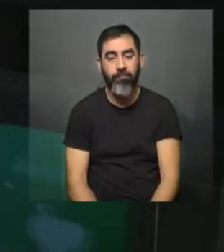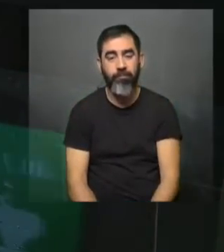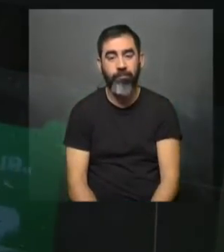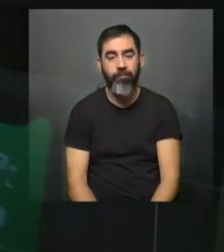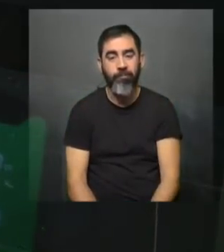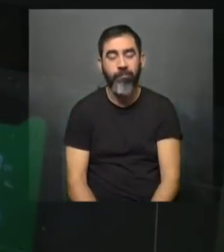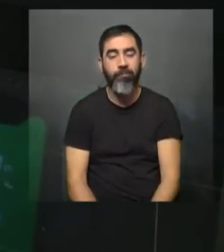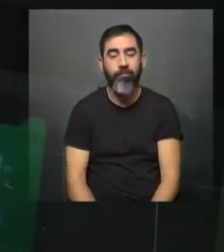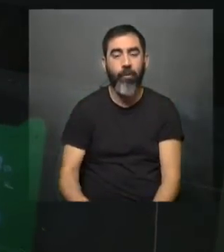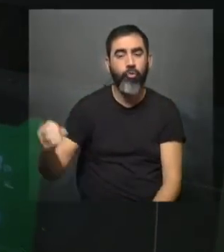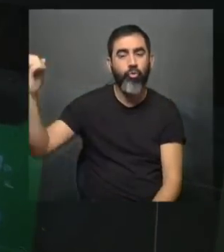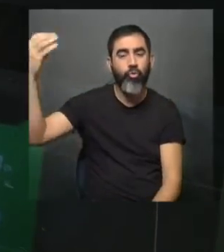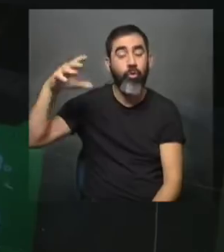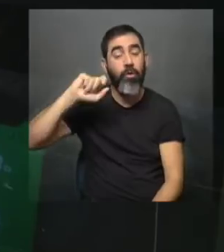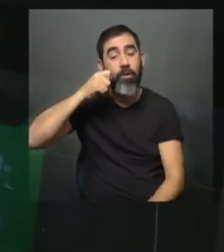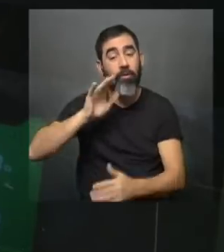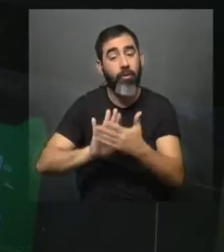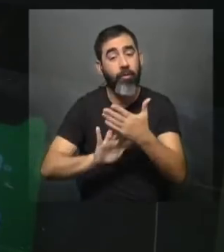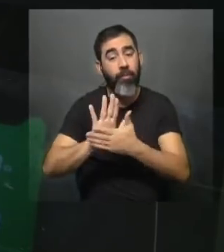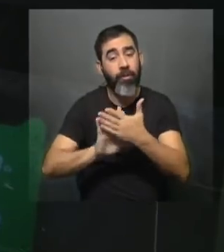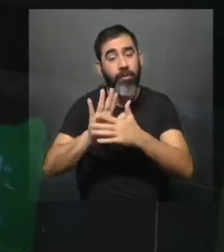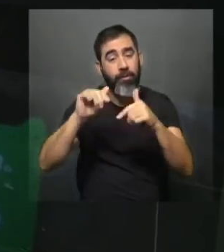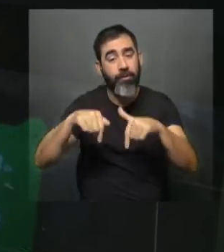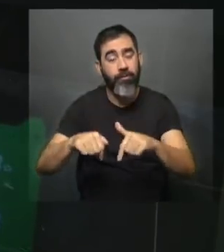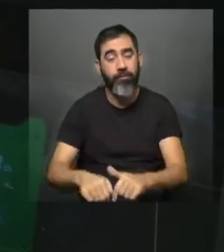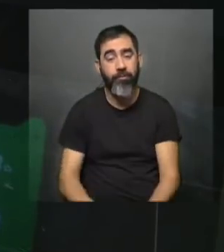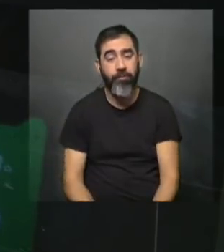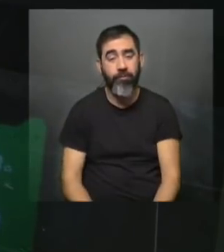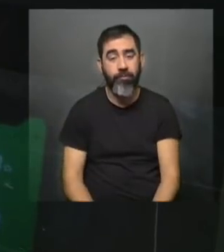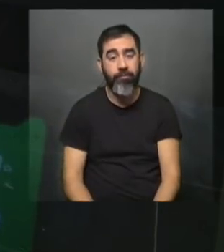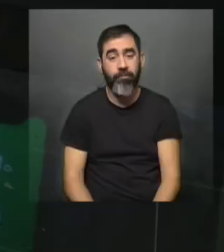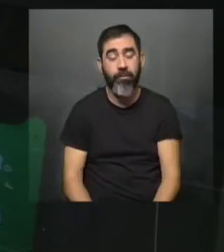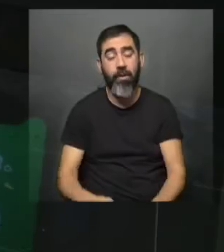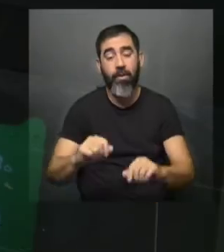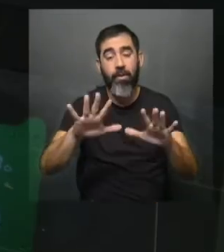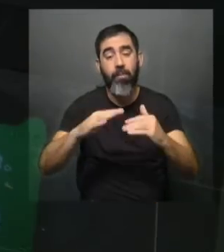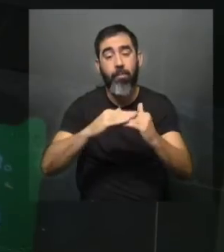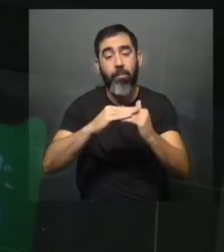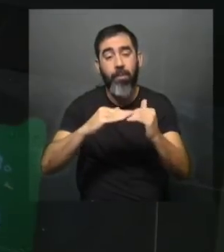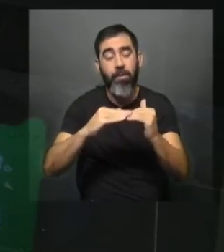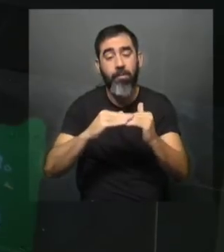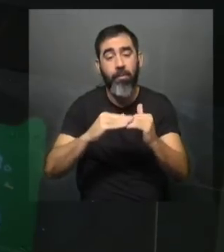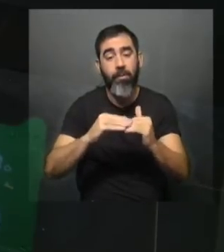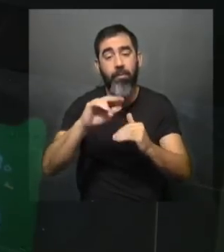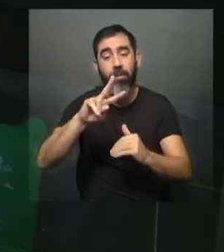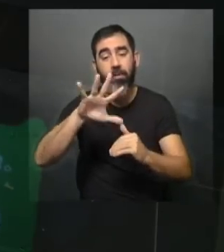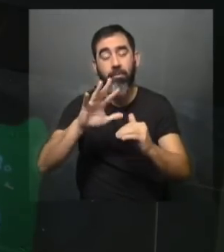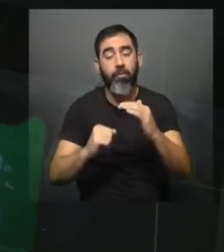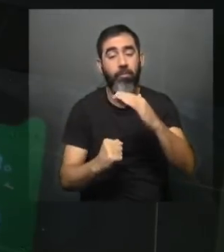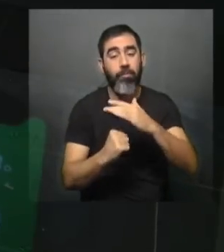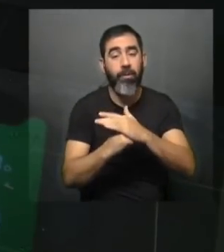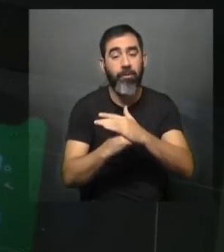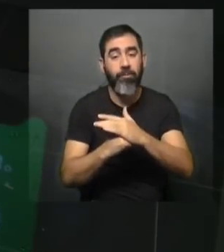bañada por el sol en un lindo amanecer romántico es lo que tengo lo que me caracteriza bien si era la mínima de hoy 25